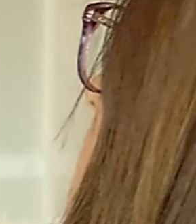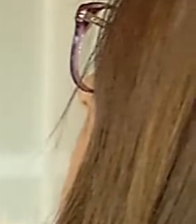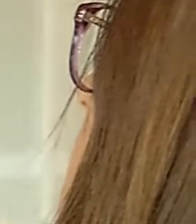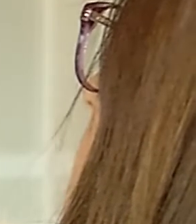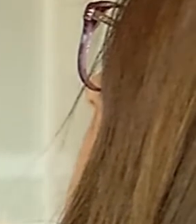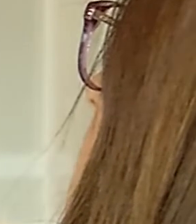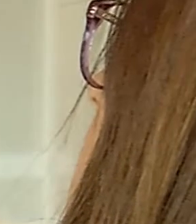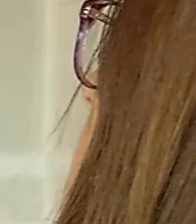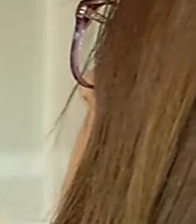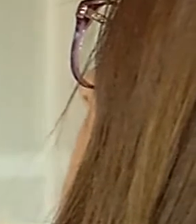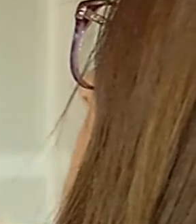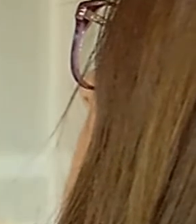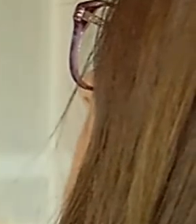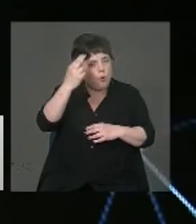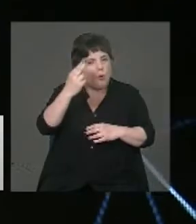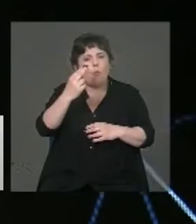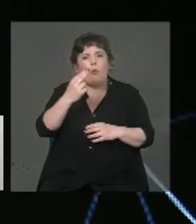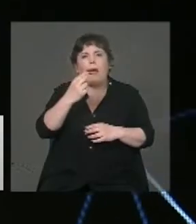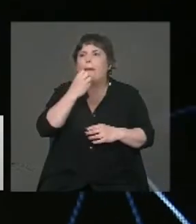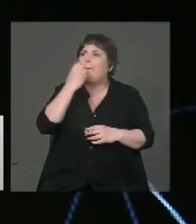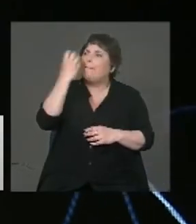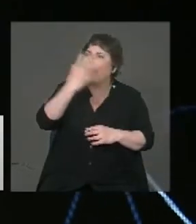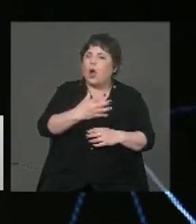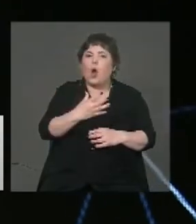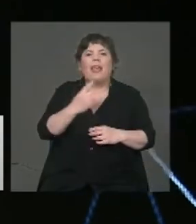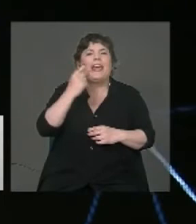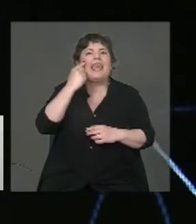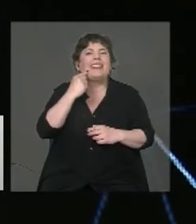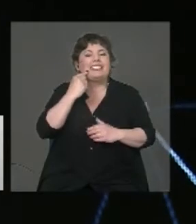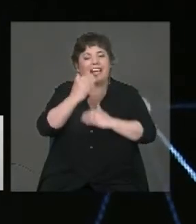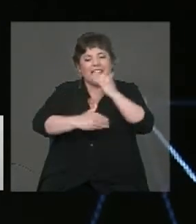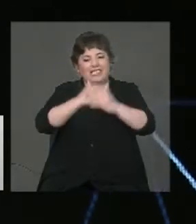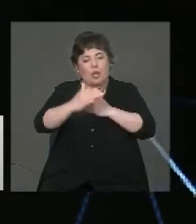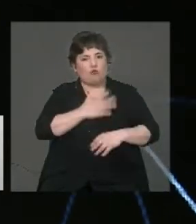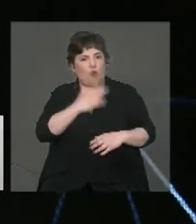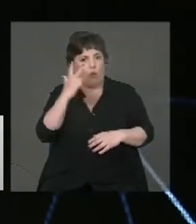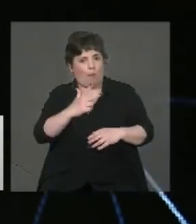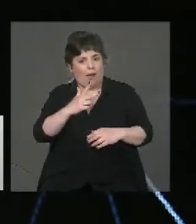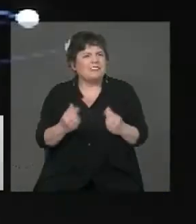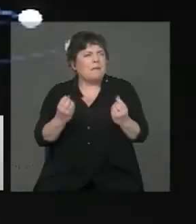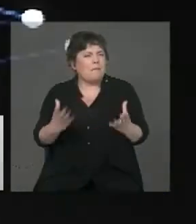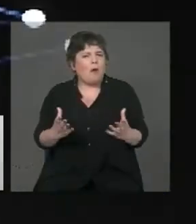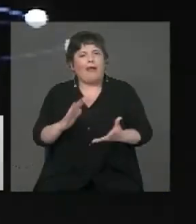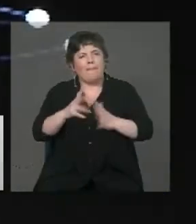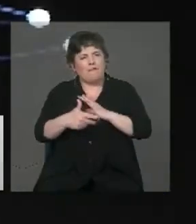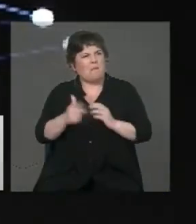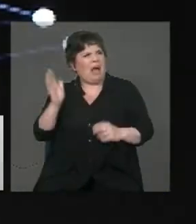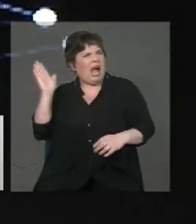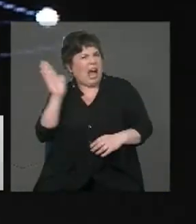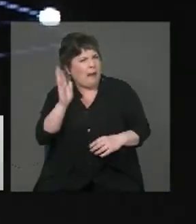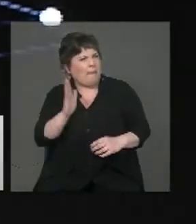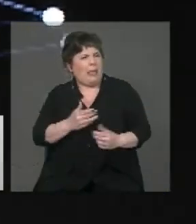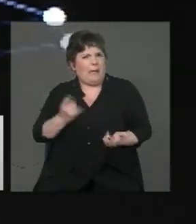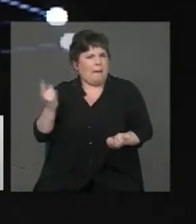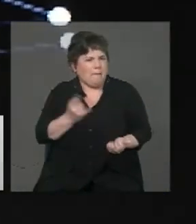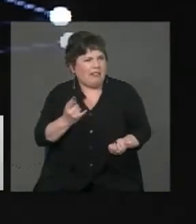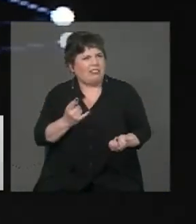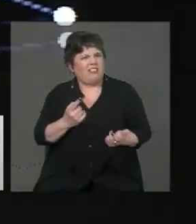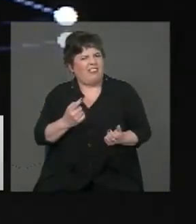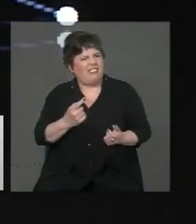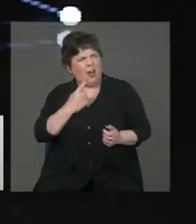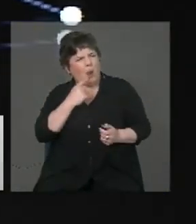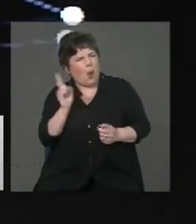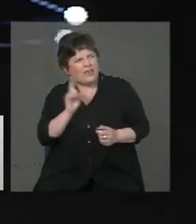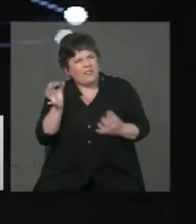trabajo diverso en diferentes ámbitos, y en cambio la calle usó ese espacio para ya empezar